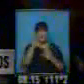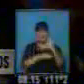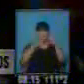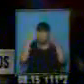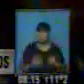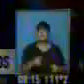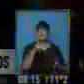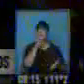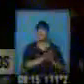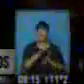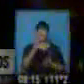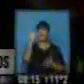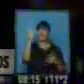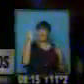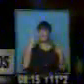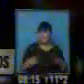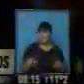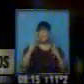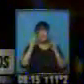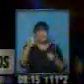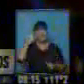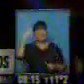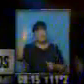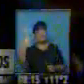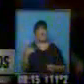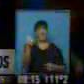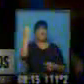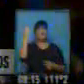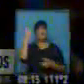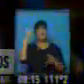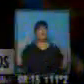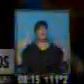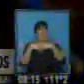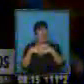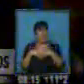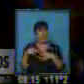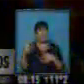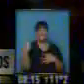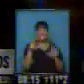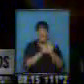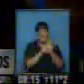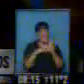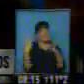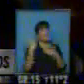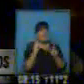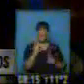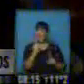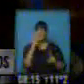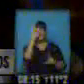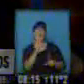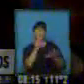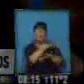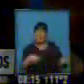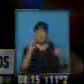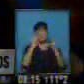es el régimen de adopción simple, se da también la idea de adopción integral. Entonces, esta es una ley general de adopción que no trata solamente para los niños, sino también para